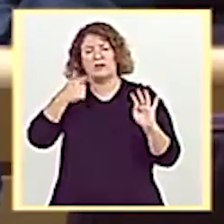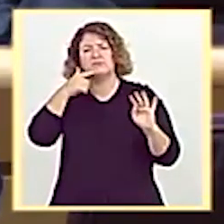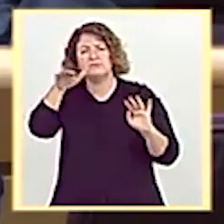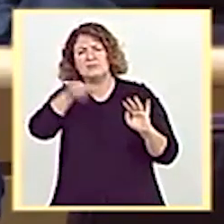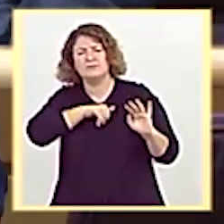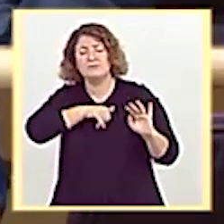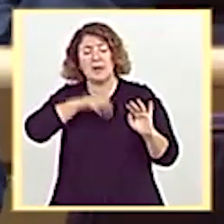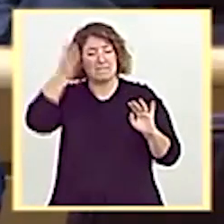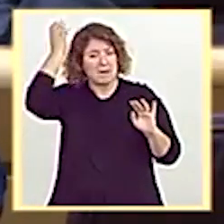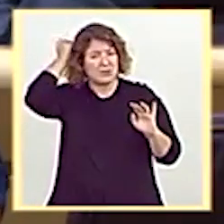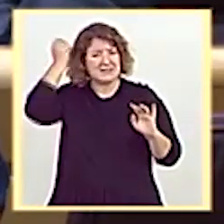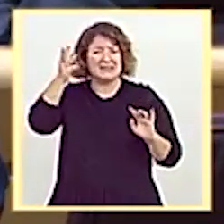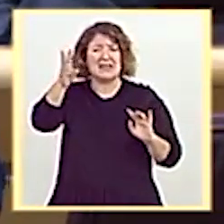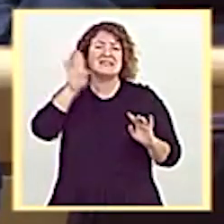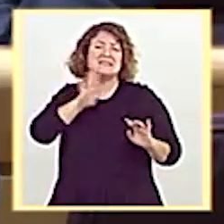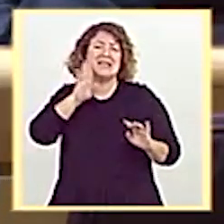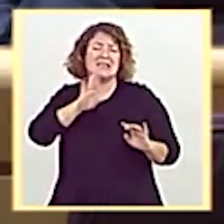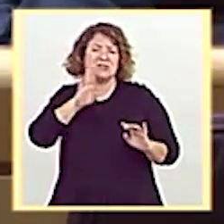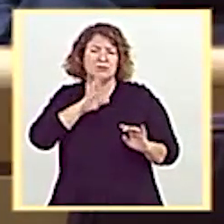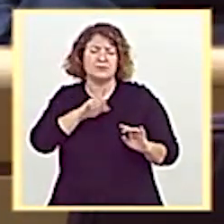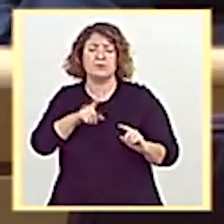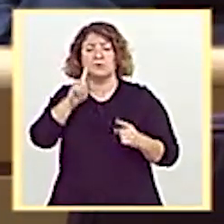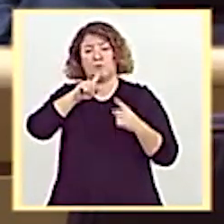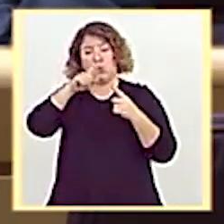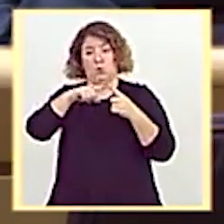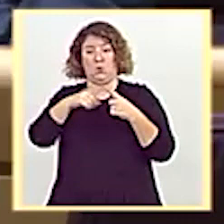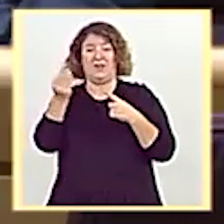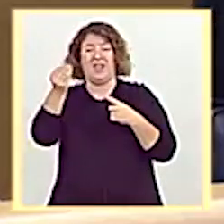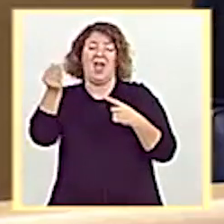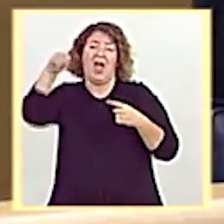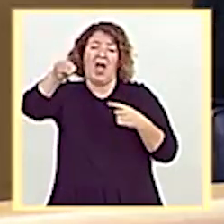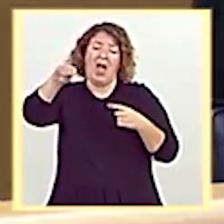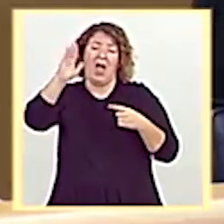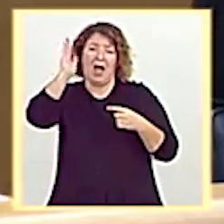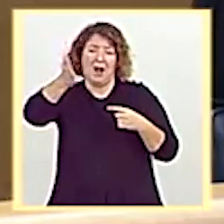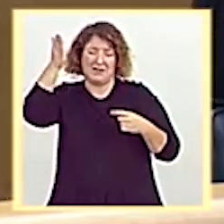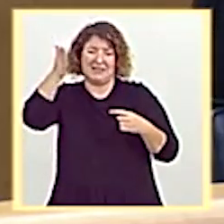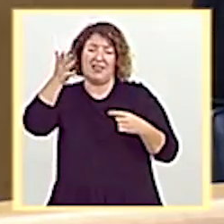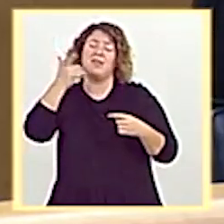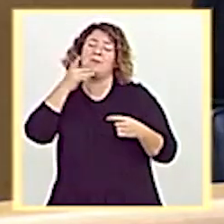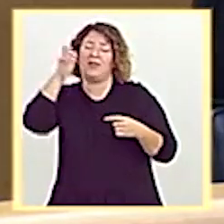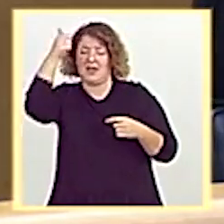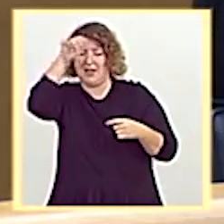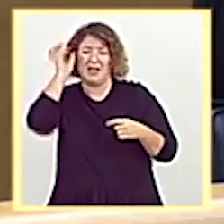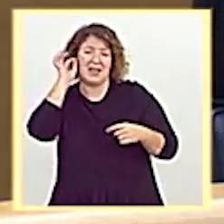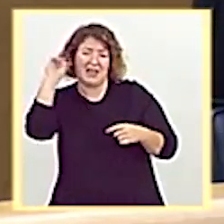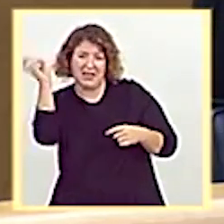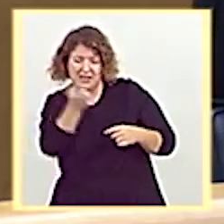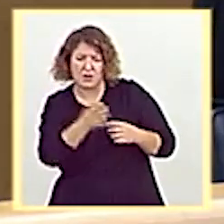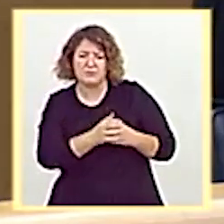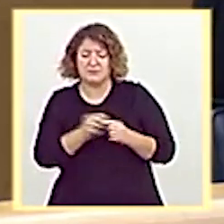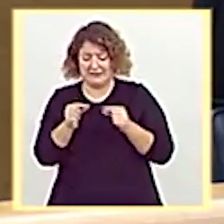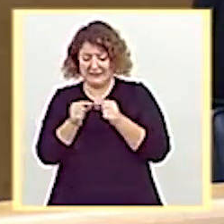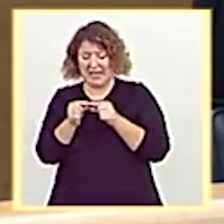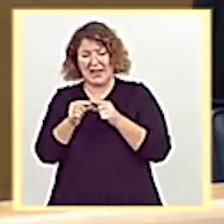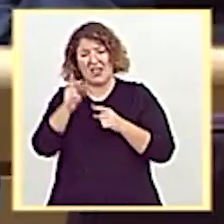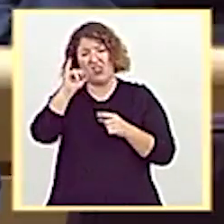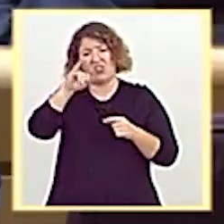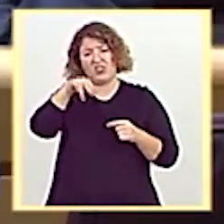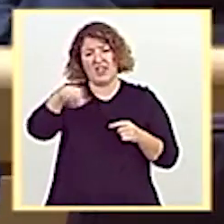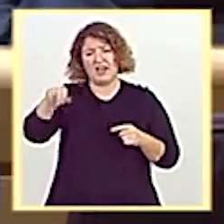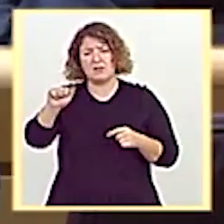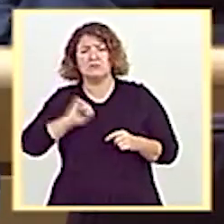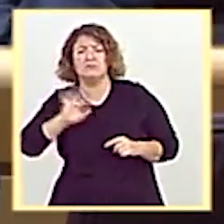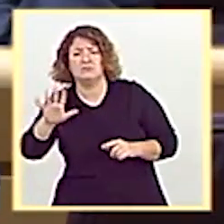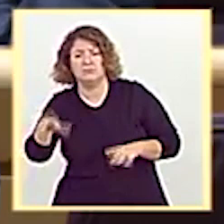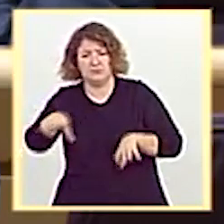por tres delitos, uno con agravante de género, una tarjeta de móvil privada de Dina que acaba en manos del vicepresidente.